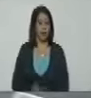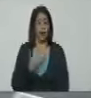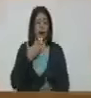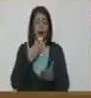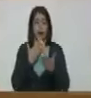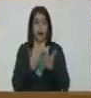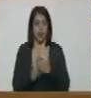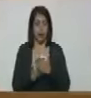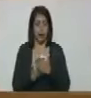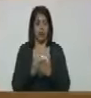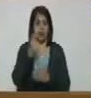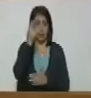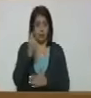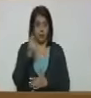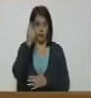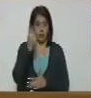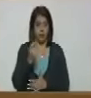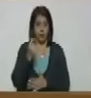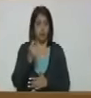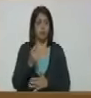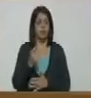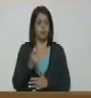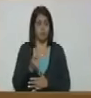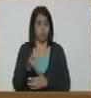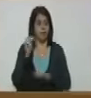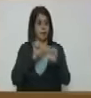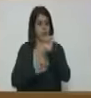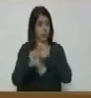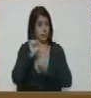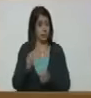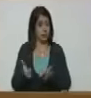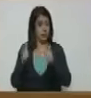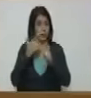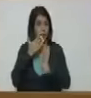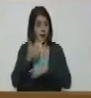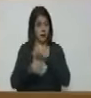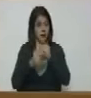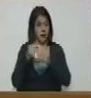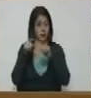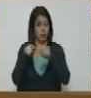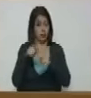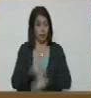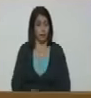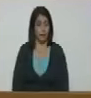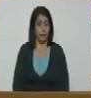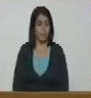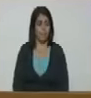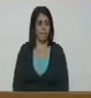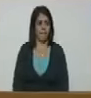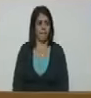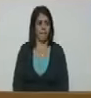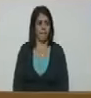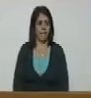Muchísimas gracias, querido diputado, por su extensa defensa de la autorización solicitada.